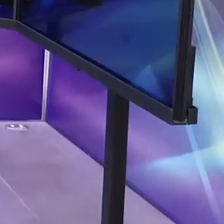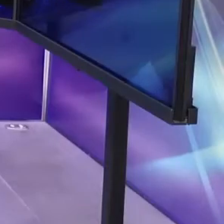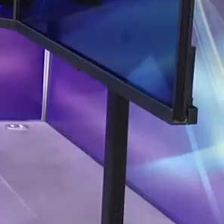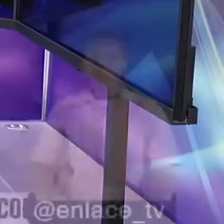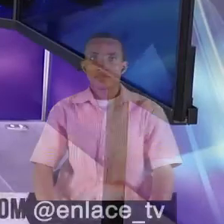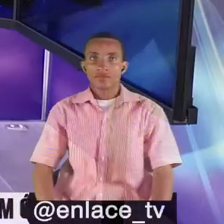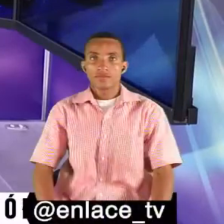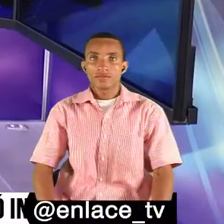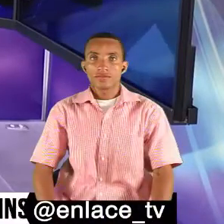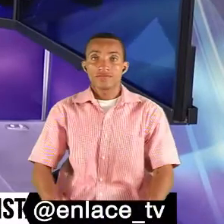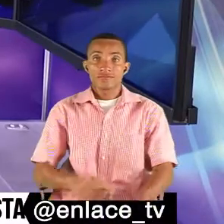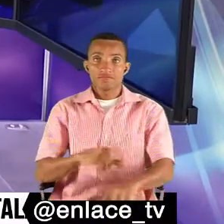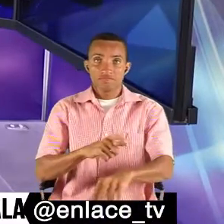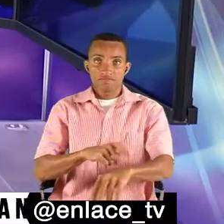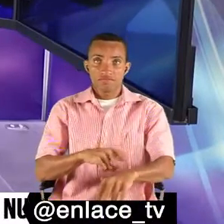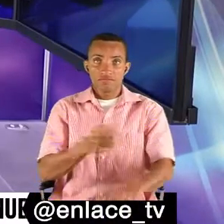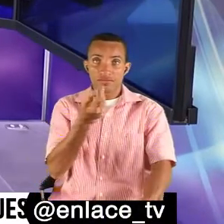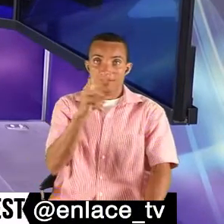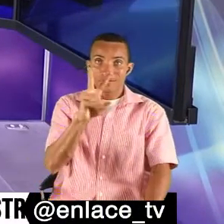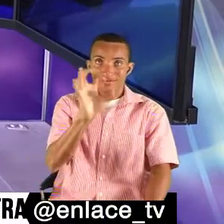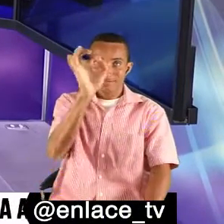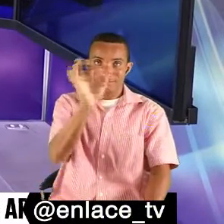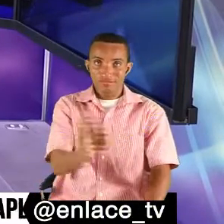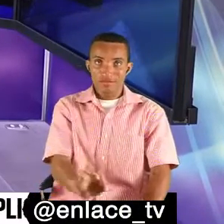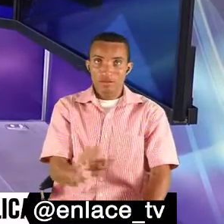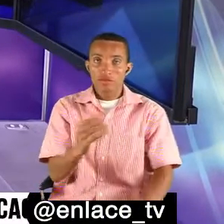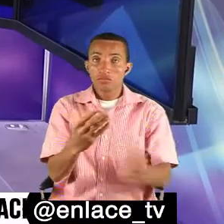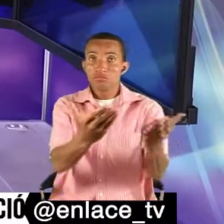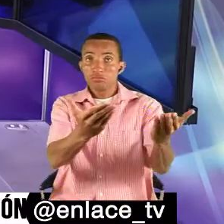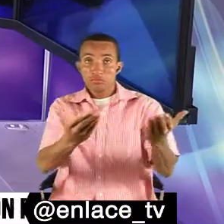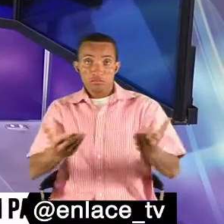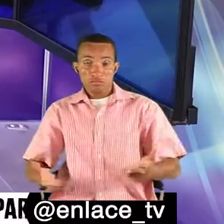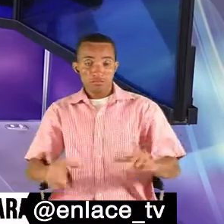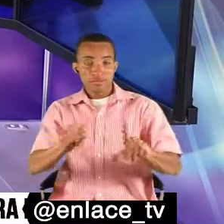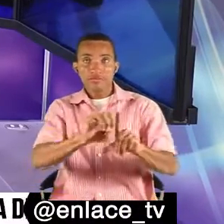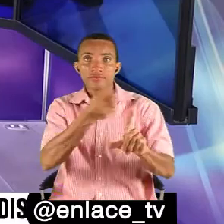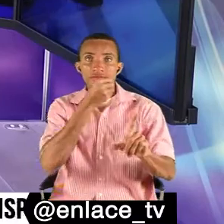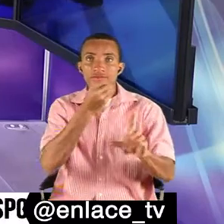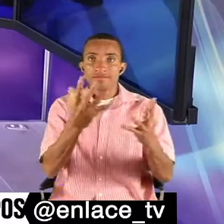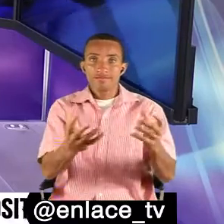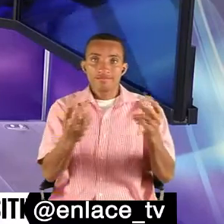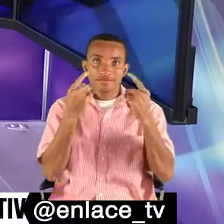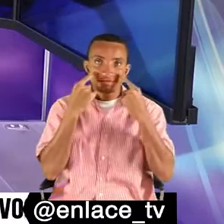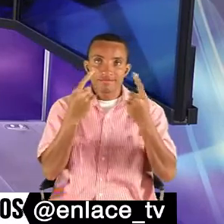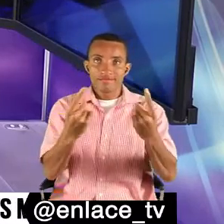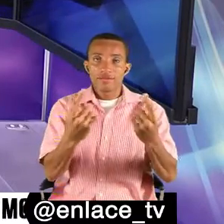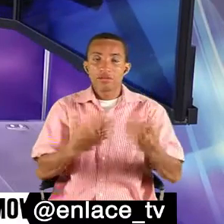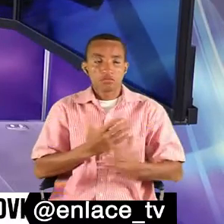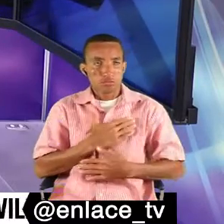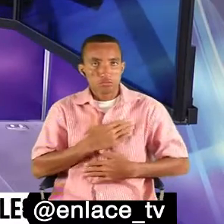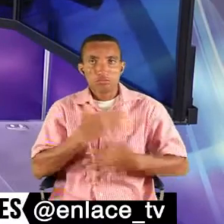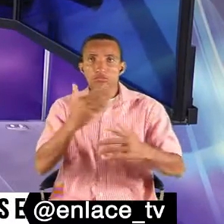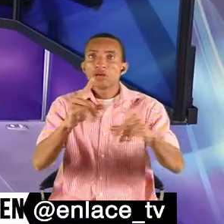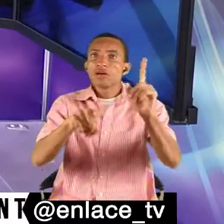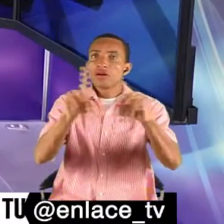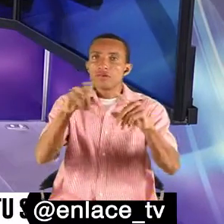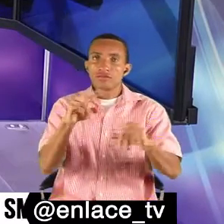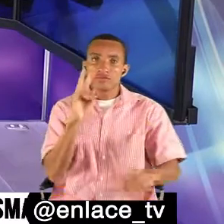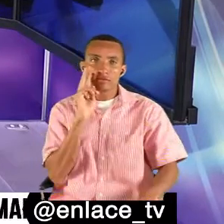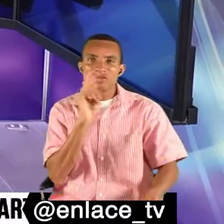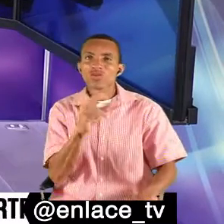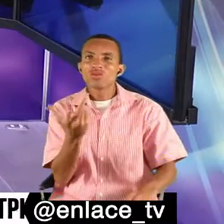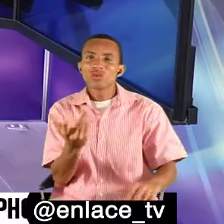12 en punto del mediodía. Bienvenidos a una nueva emisión de Enlace Noticias, lo que usted quiere ver. Saludamos a quienes a esta hora se conectan con nosotros a